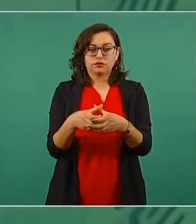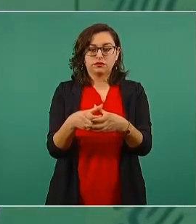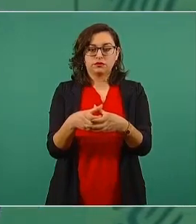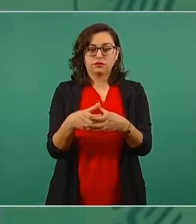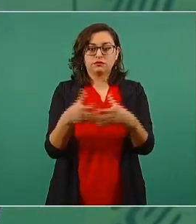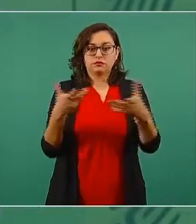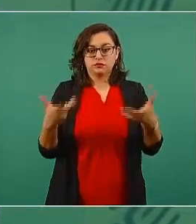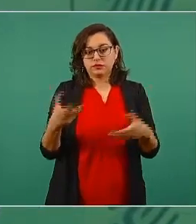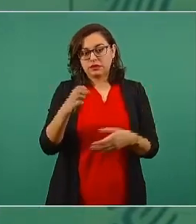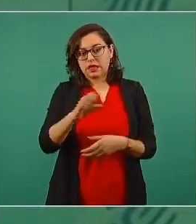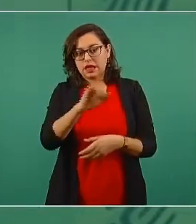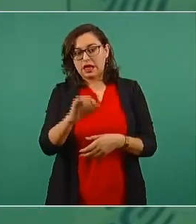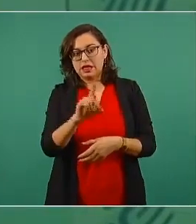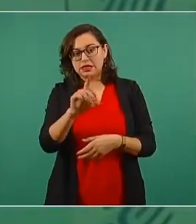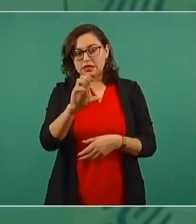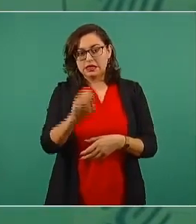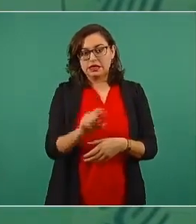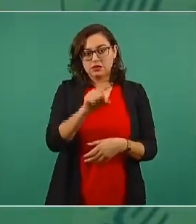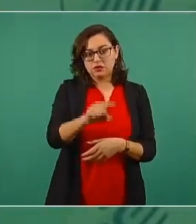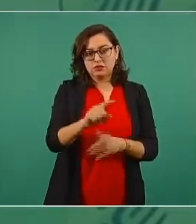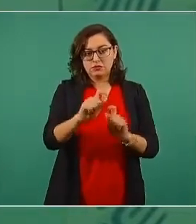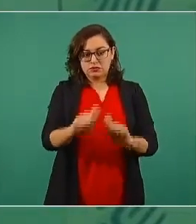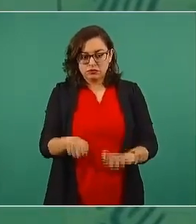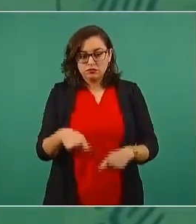del ejido,